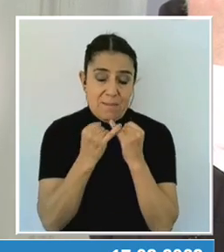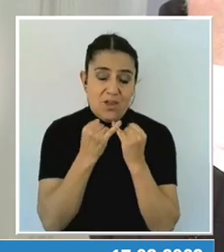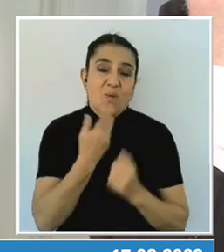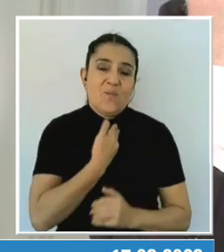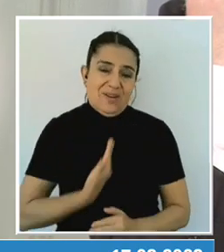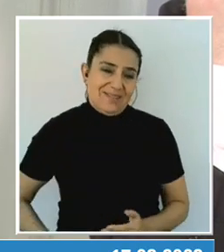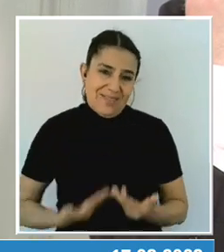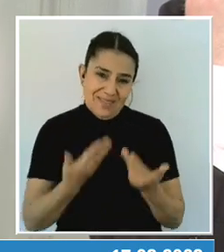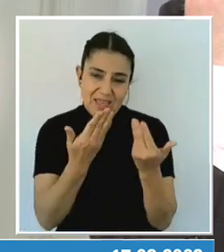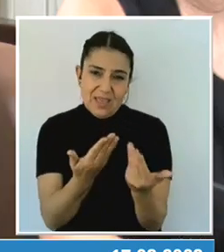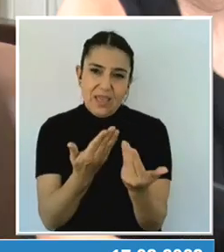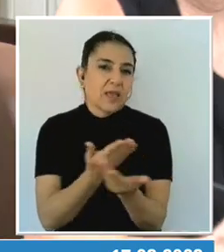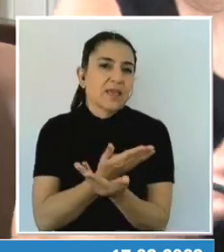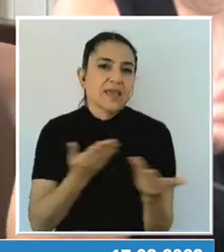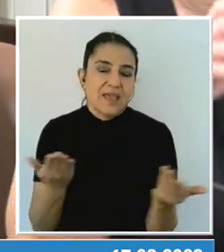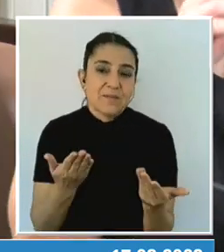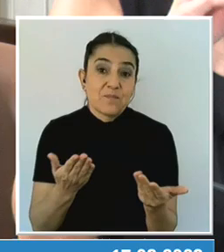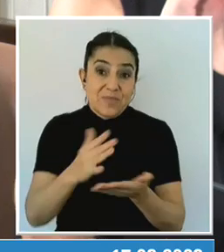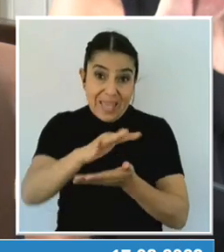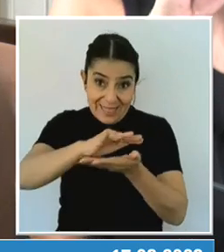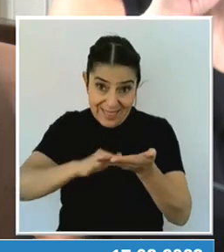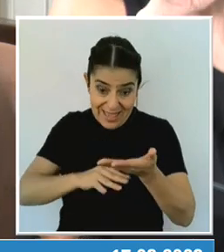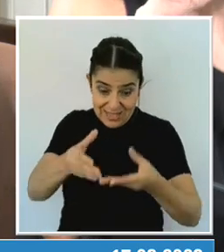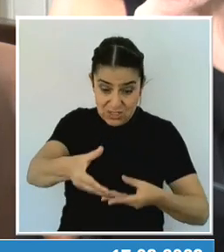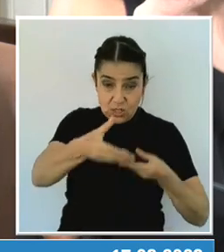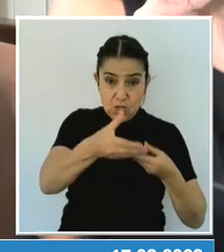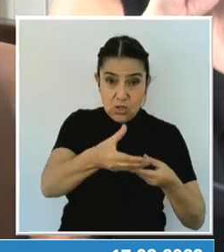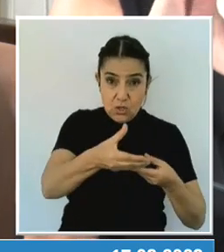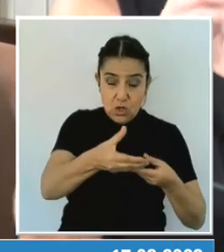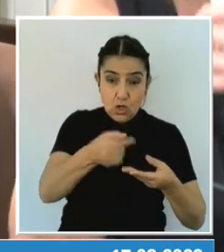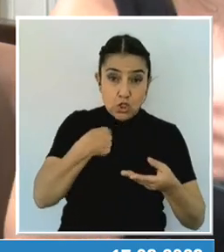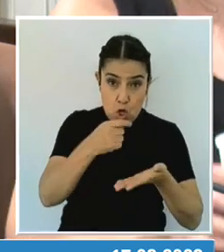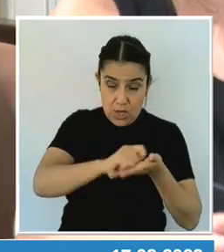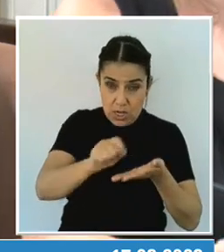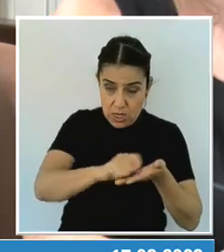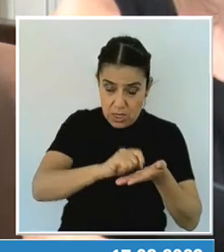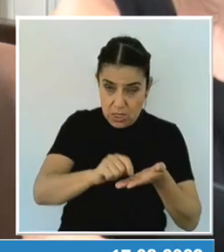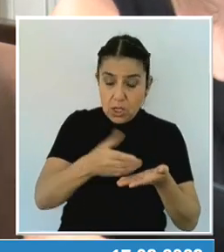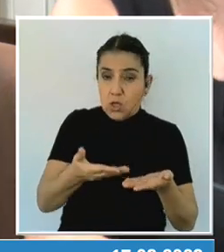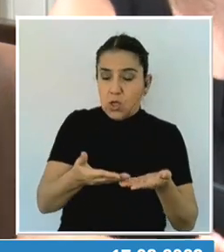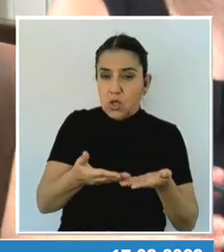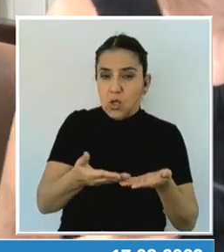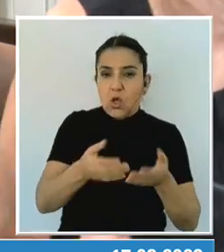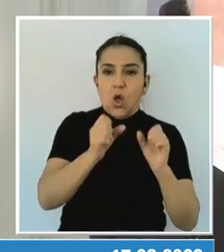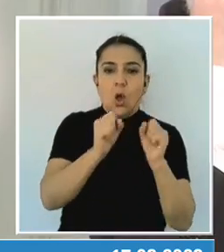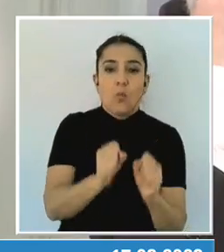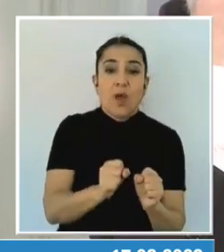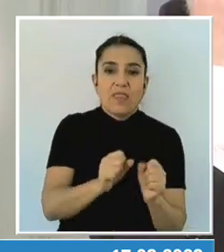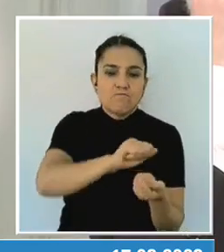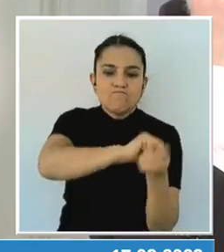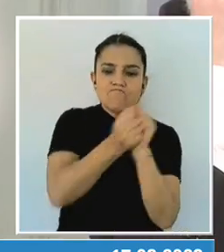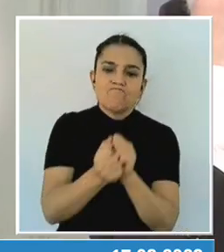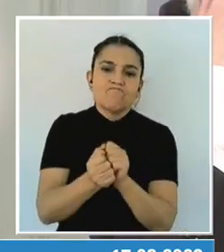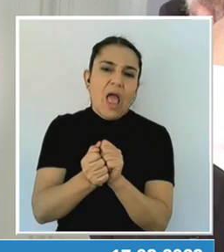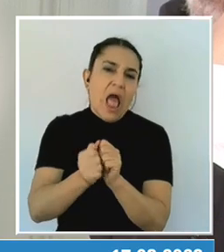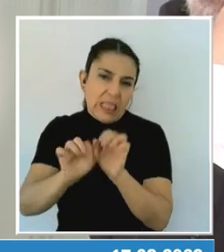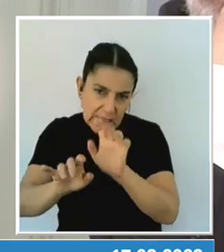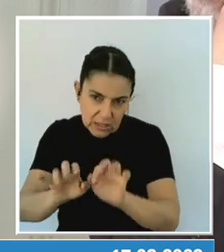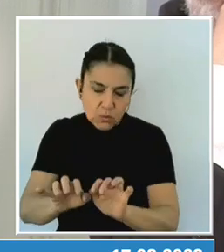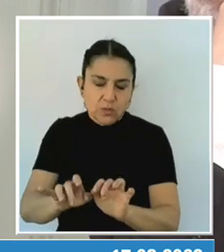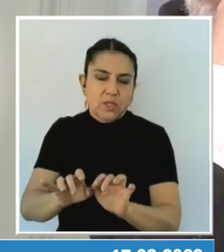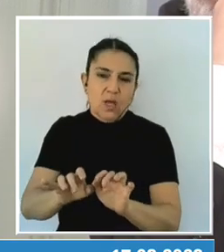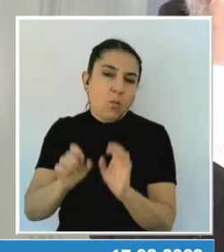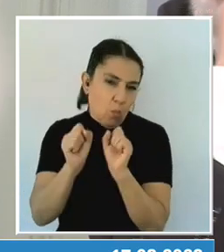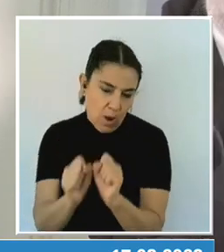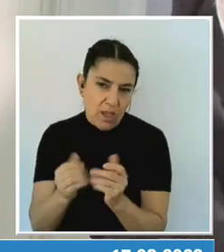que este texto que yo tenía manuscrito lo pueda dactilografiar o digitar y